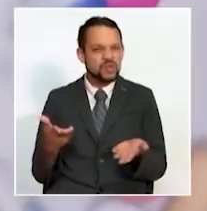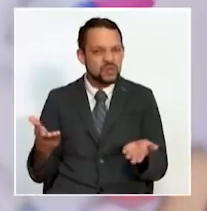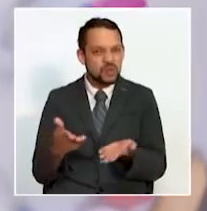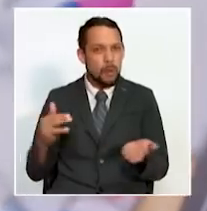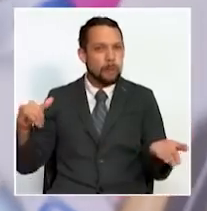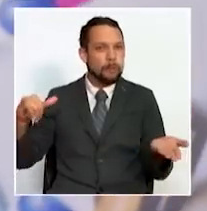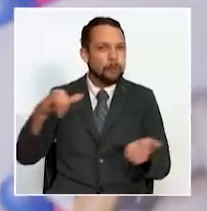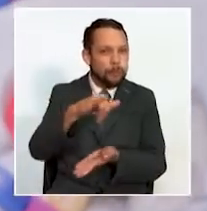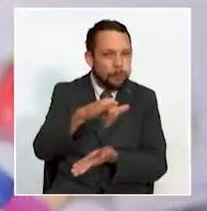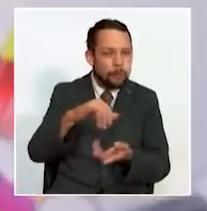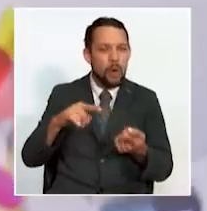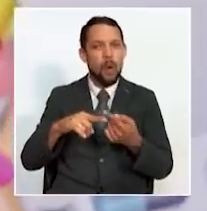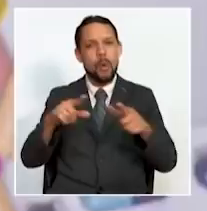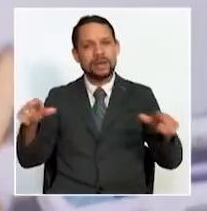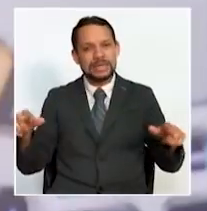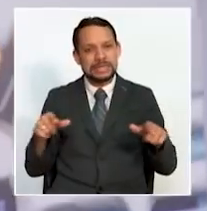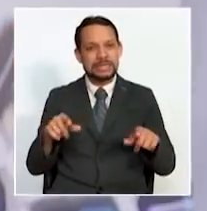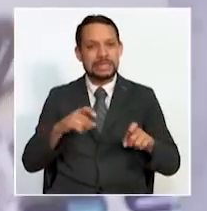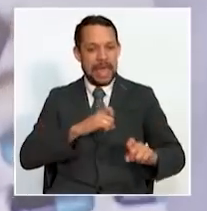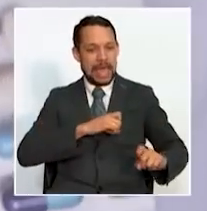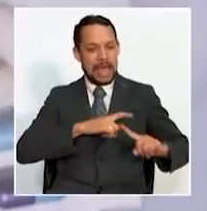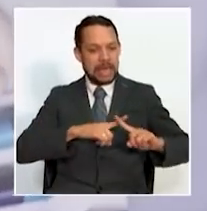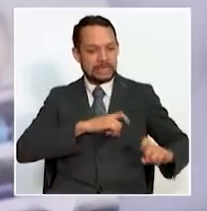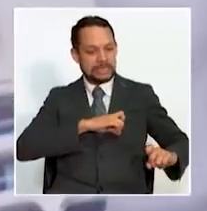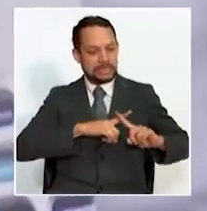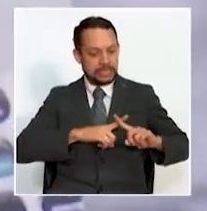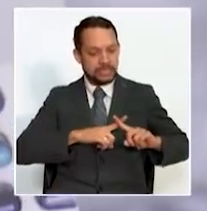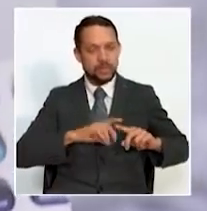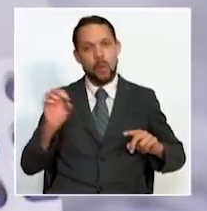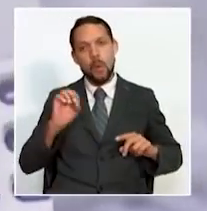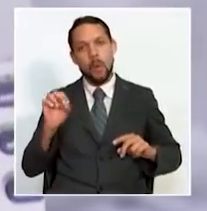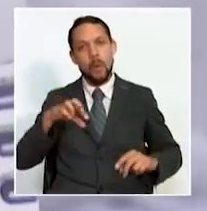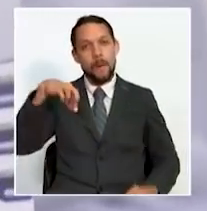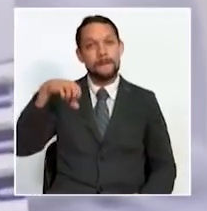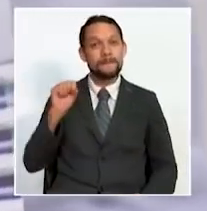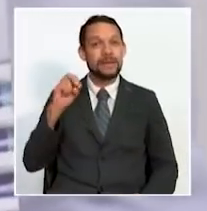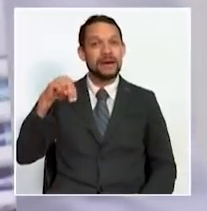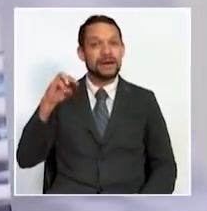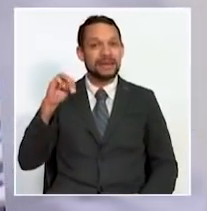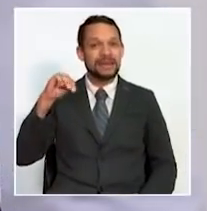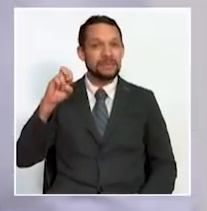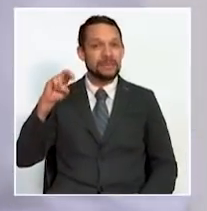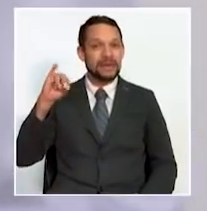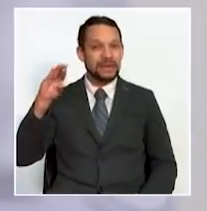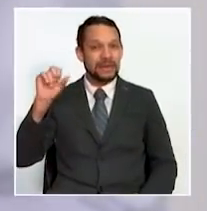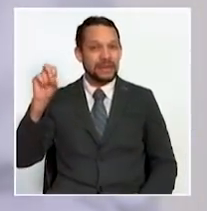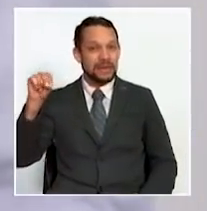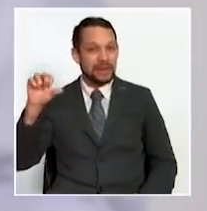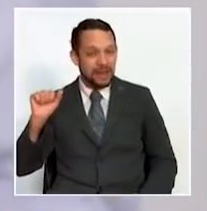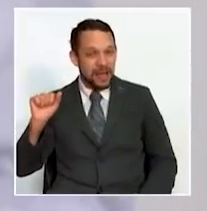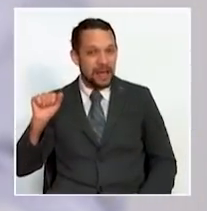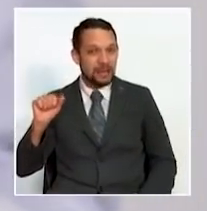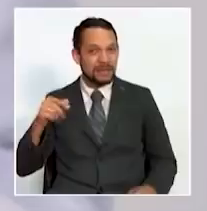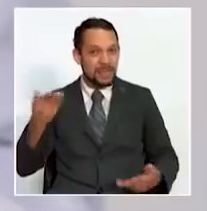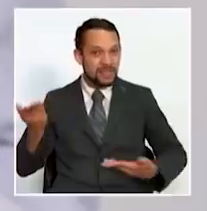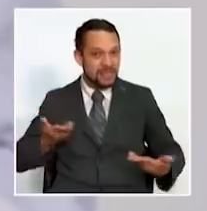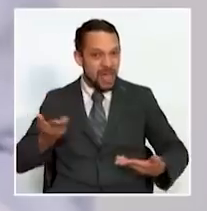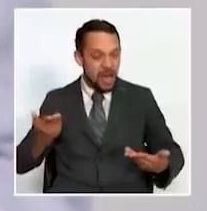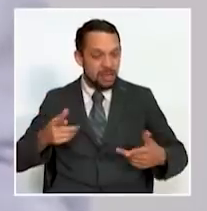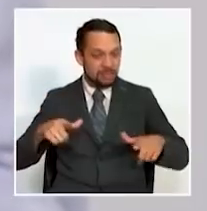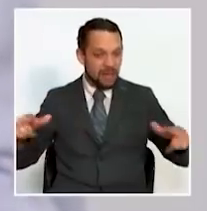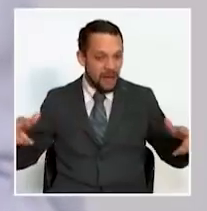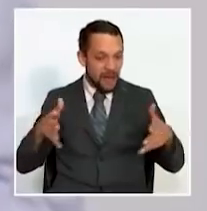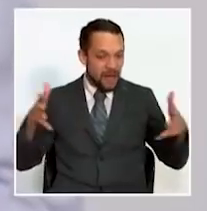en Panamericana, en todos los almacenes de cadena, en